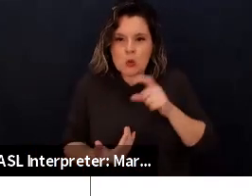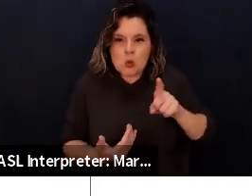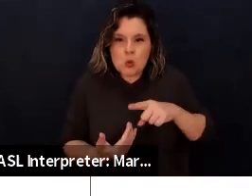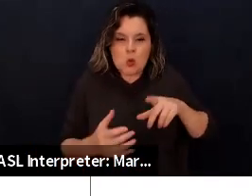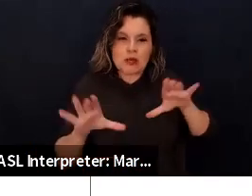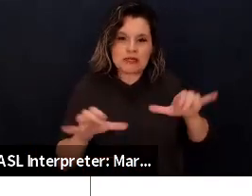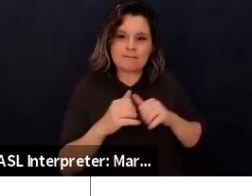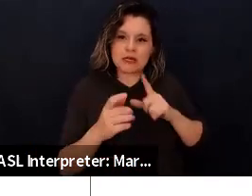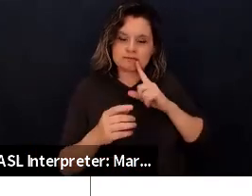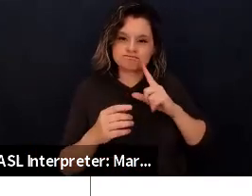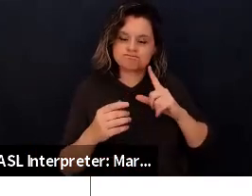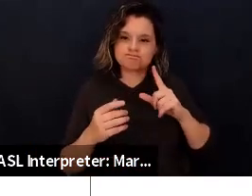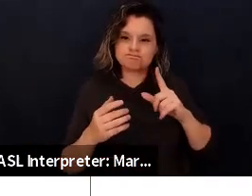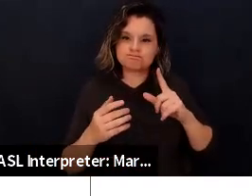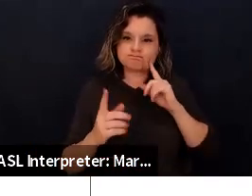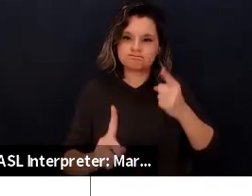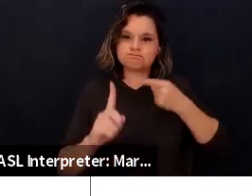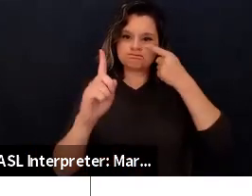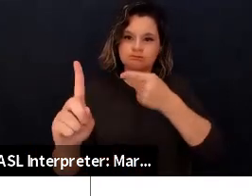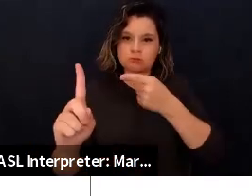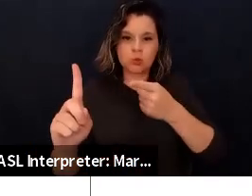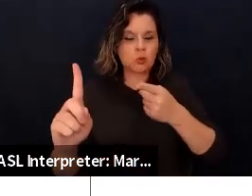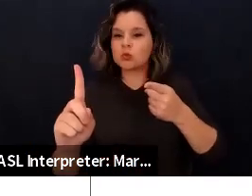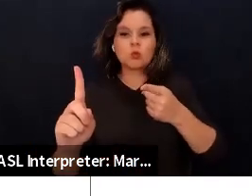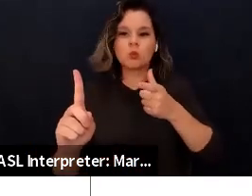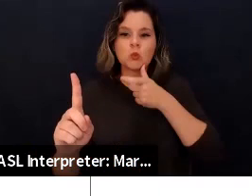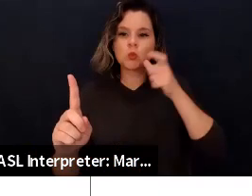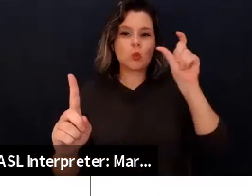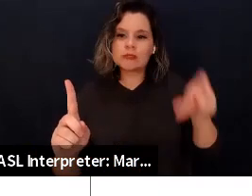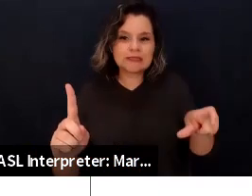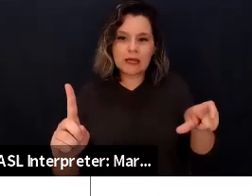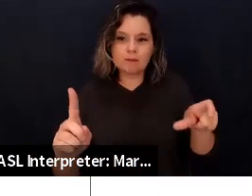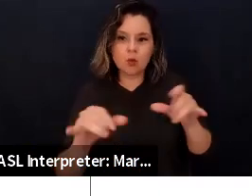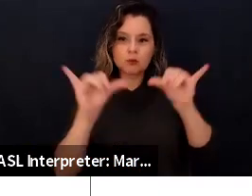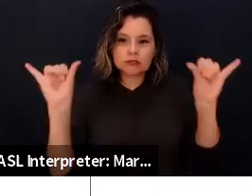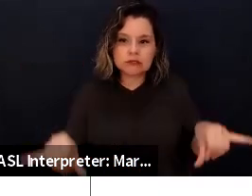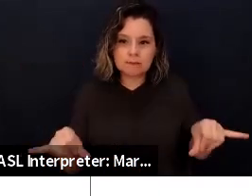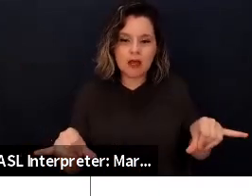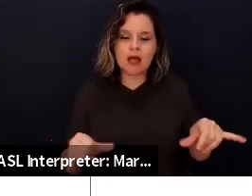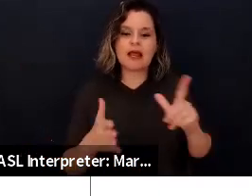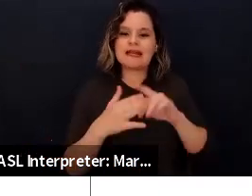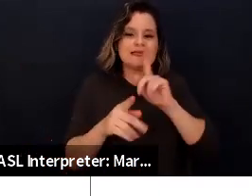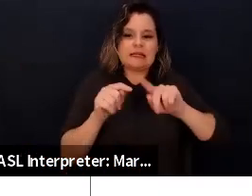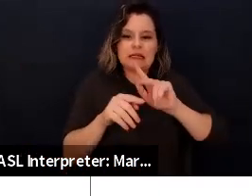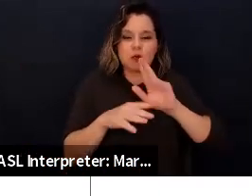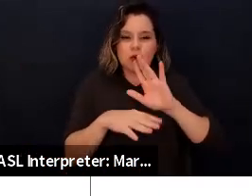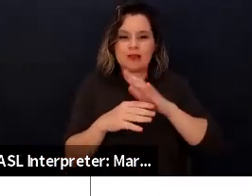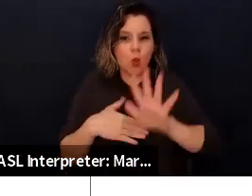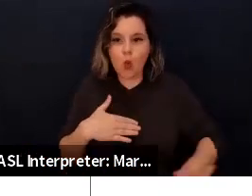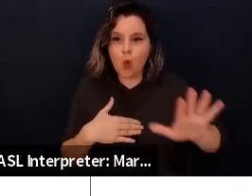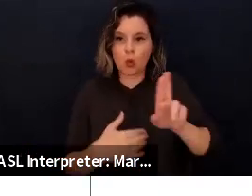crear campañas, para llegarnos al punto donde ya no tenemos este sistema en cualquier tipo en todos los Estados